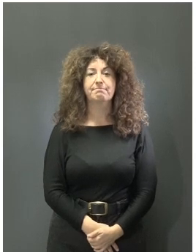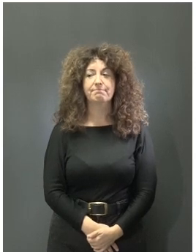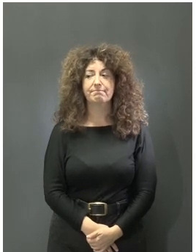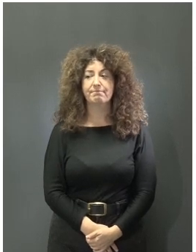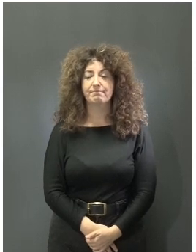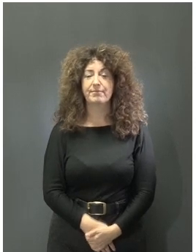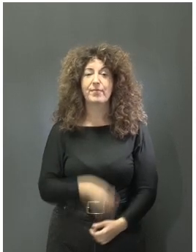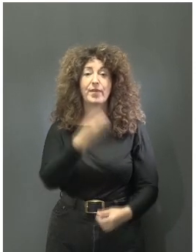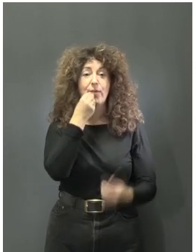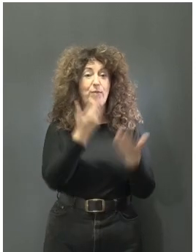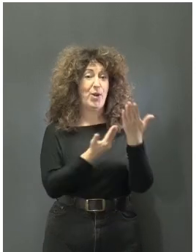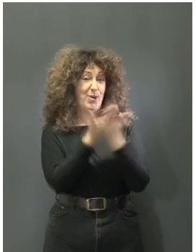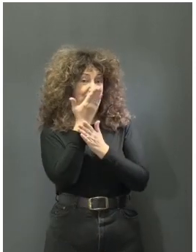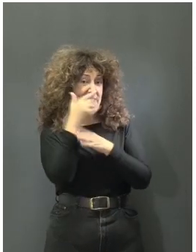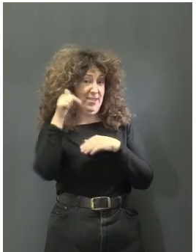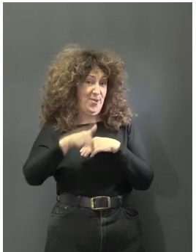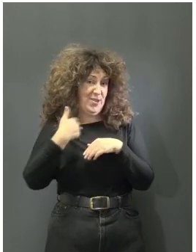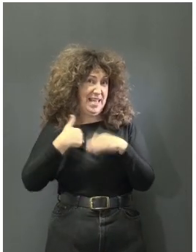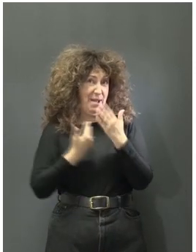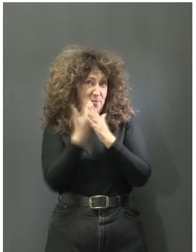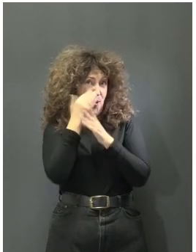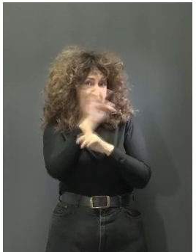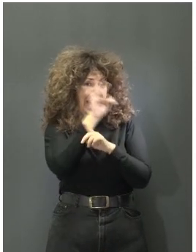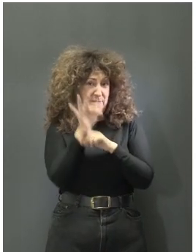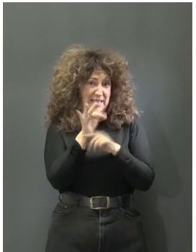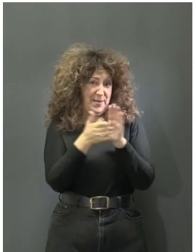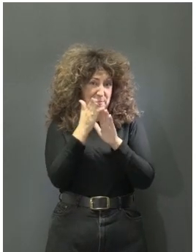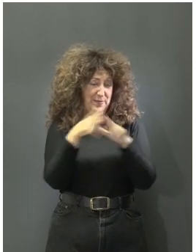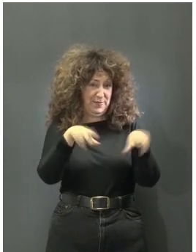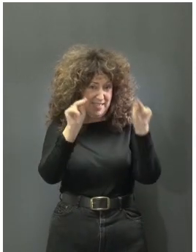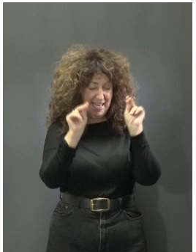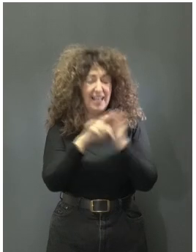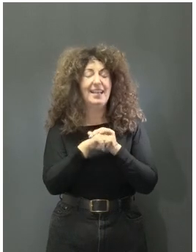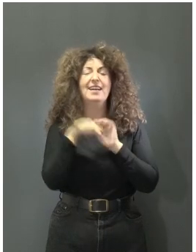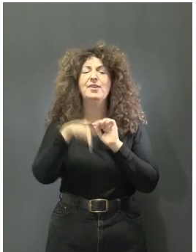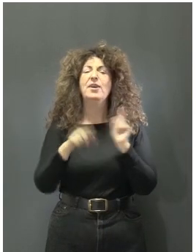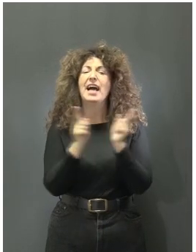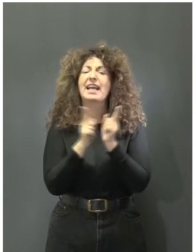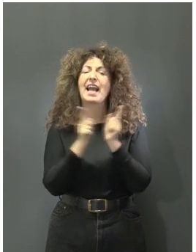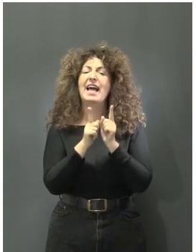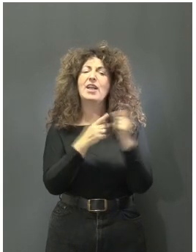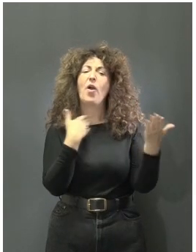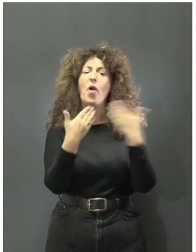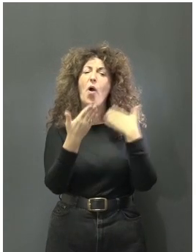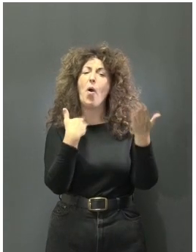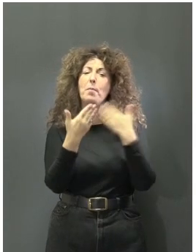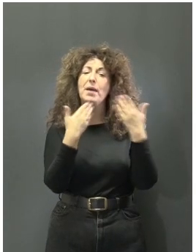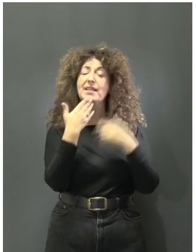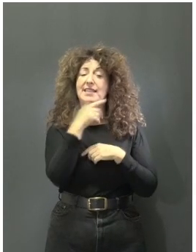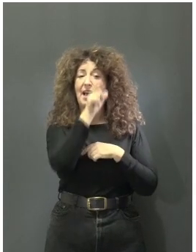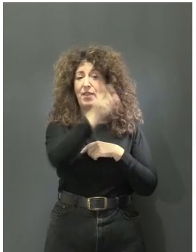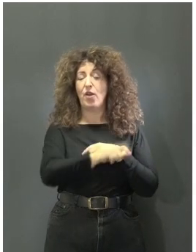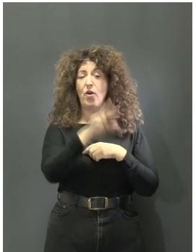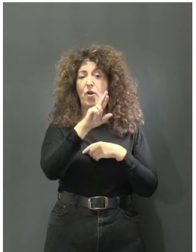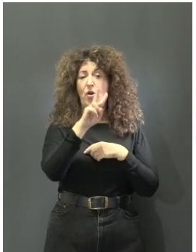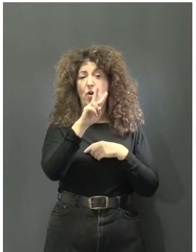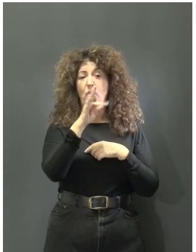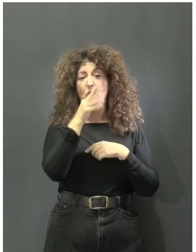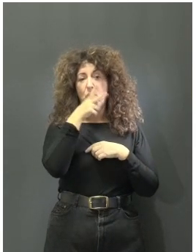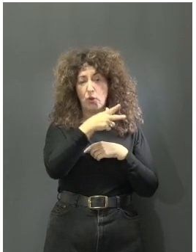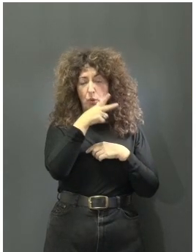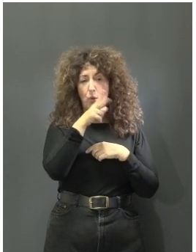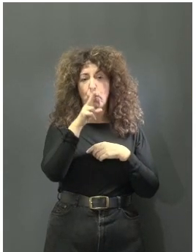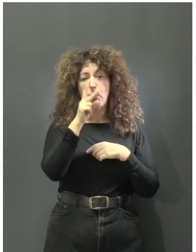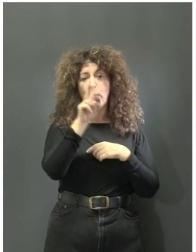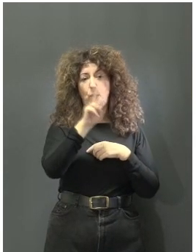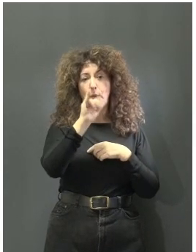Buenos días, ya al final de esta mañana vamos a tener un ratito de conversación con Ruth Vidriares. Ruth